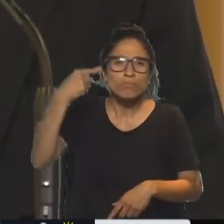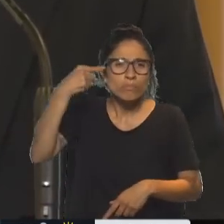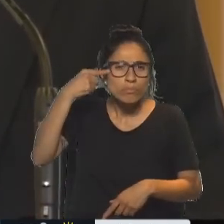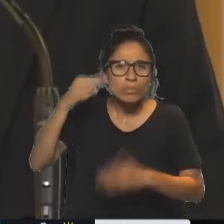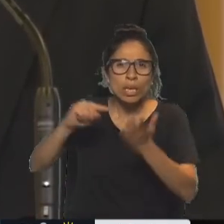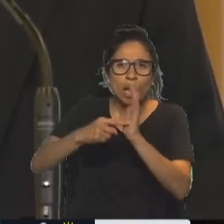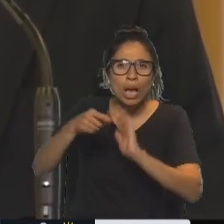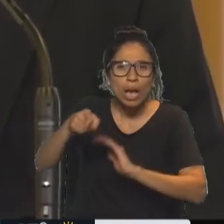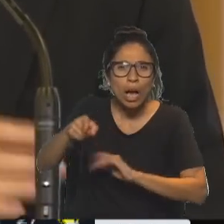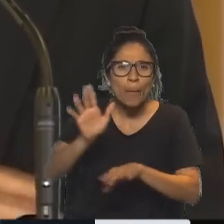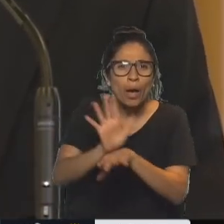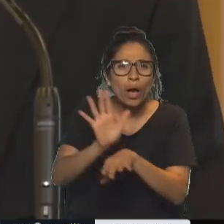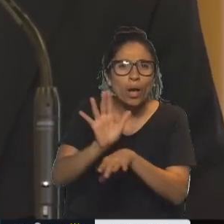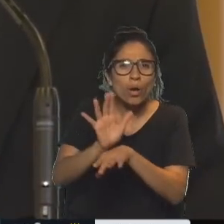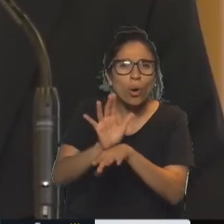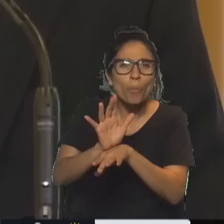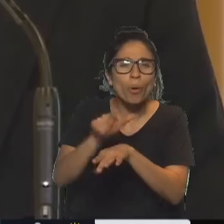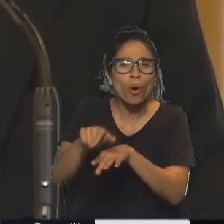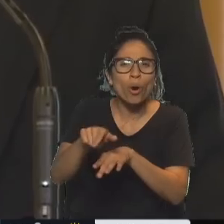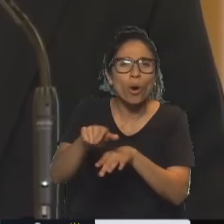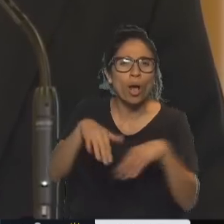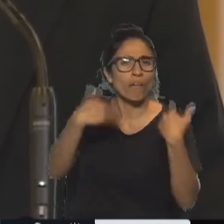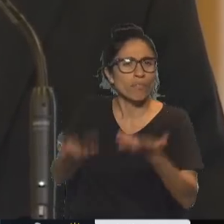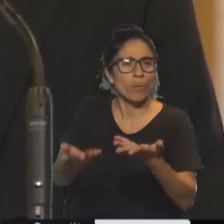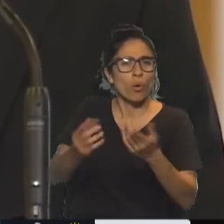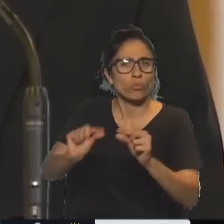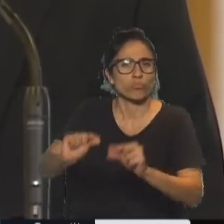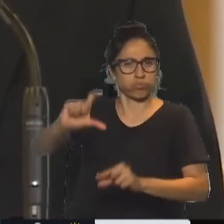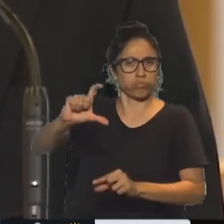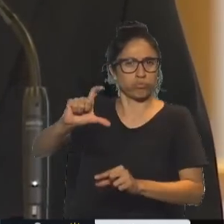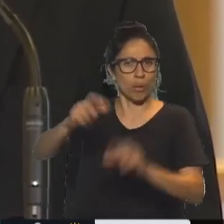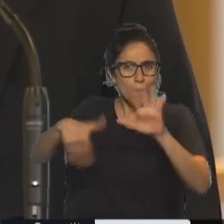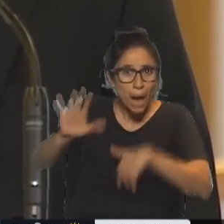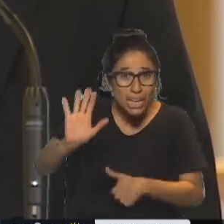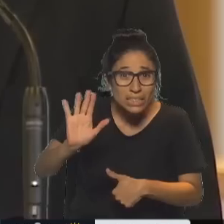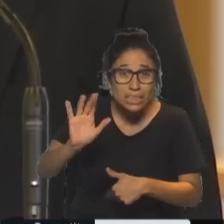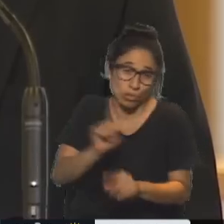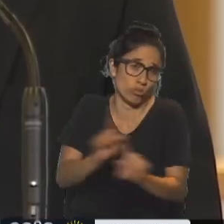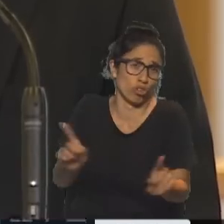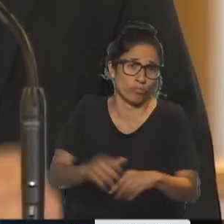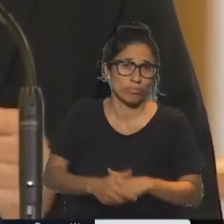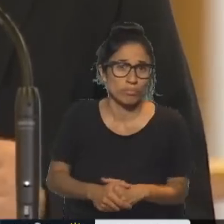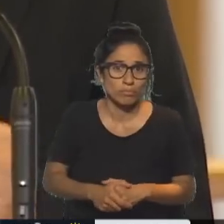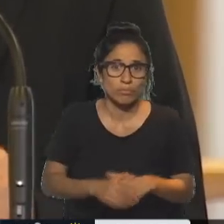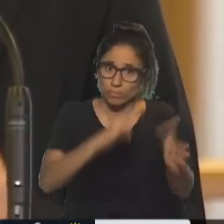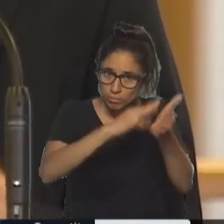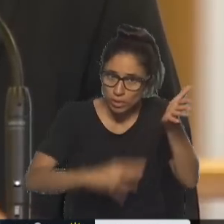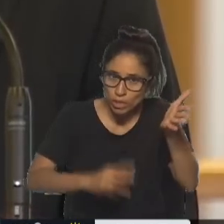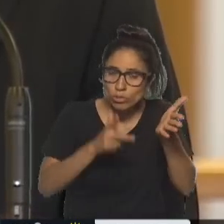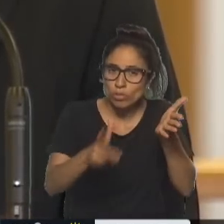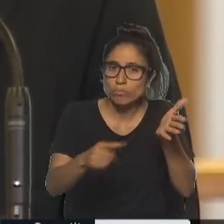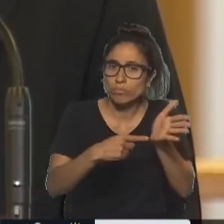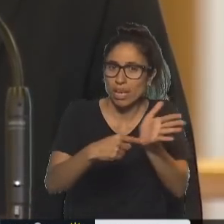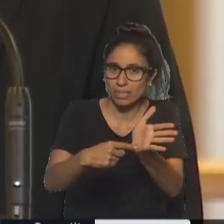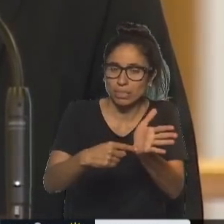costo real de las nuevas responsabilidades que le fueron asignadas. Dice el texto y además agrega, cuestiones como estas no hacen más